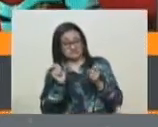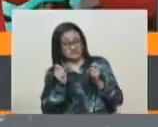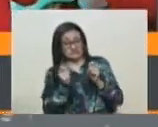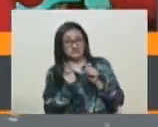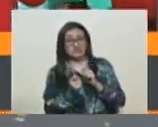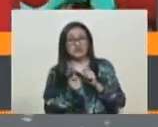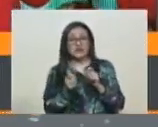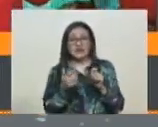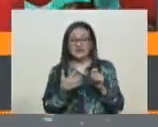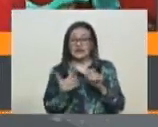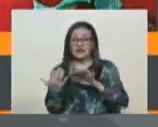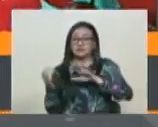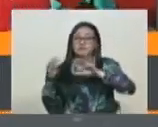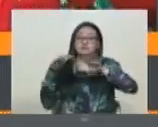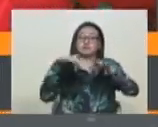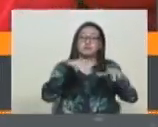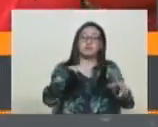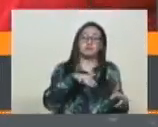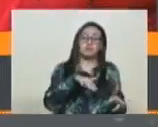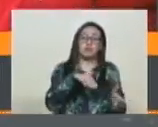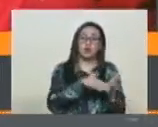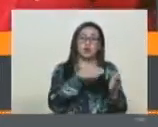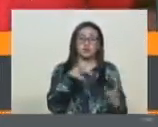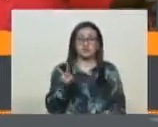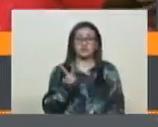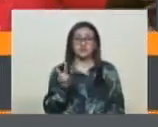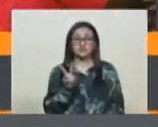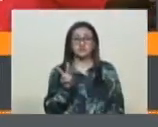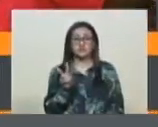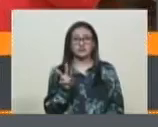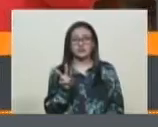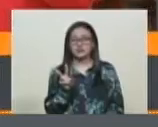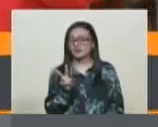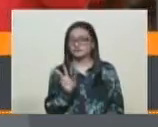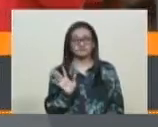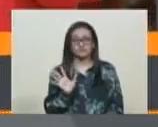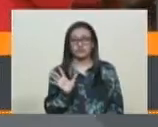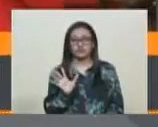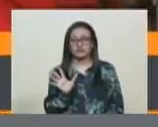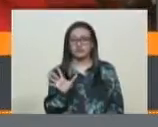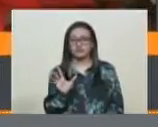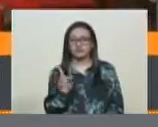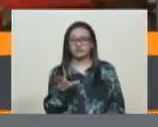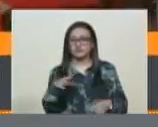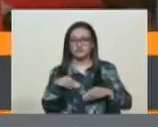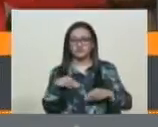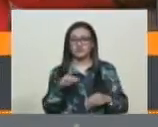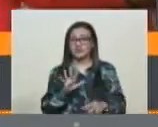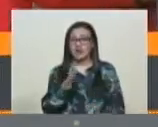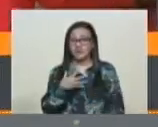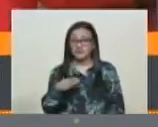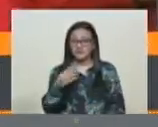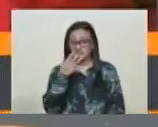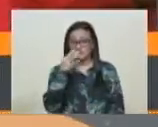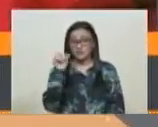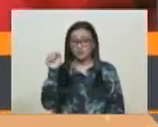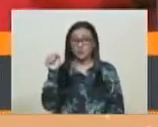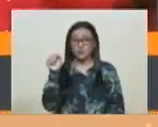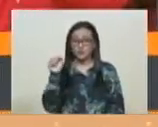sobre Venezuela, lo cual está completamente descartado. Ya el presidente Nicolás